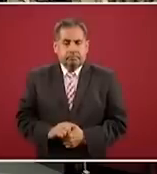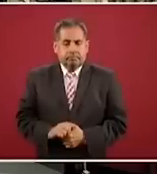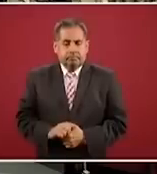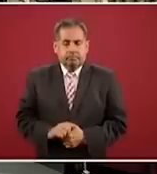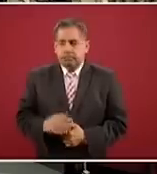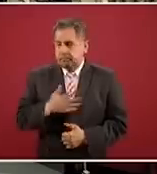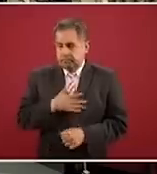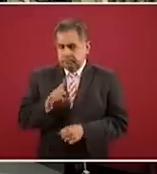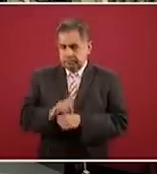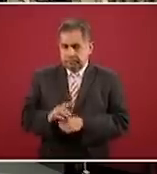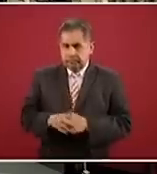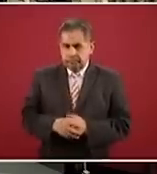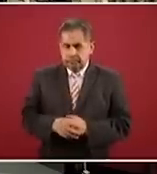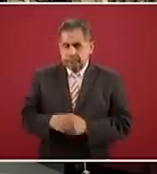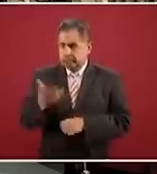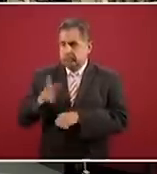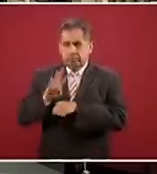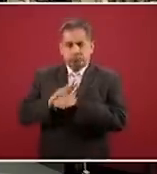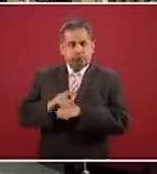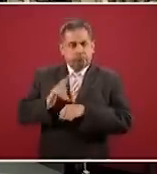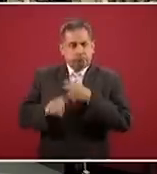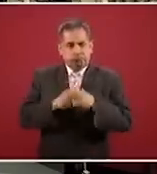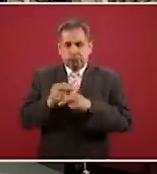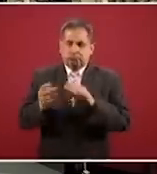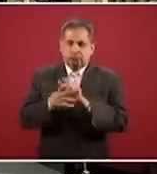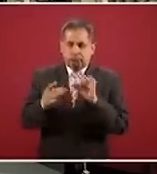Muy buenos días. Voy a permitir hacer un